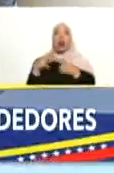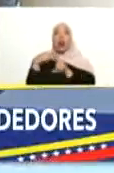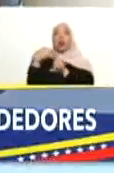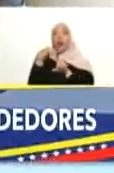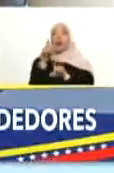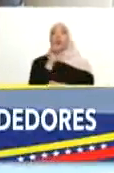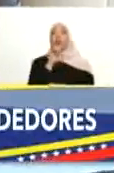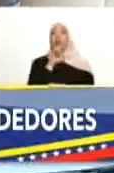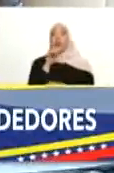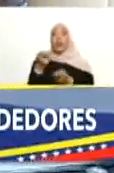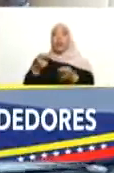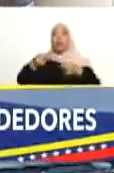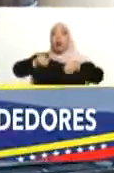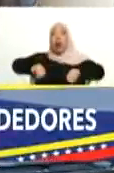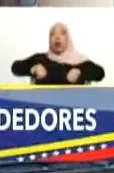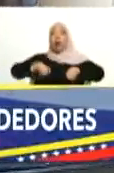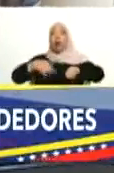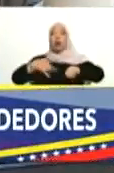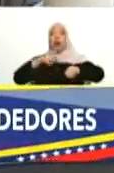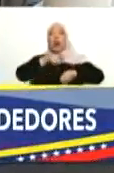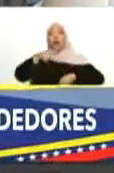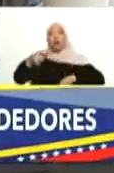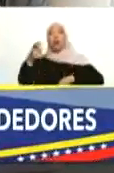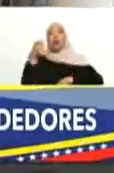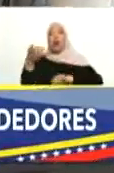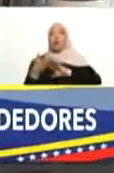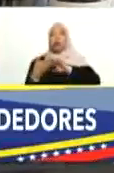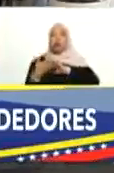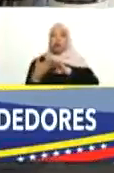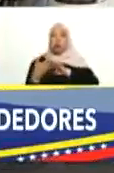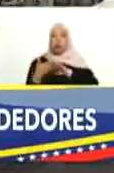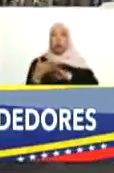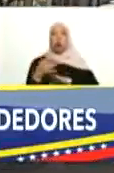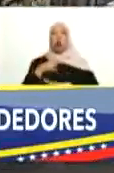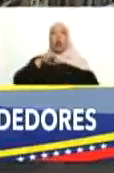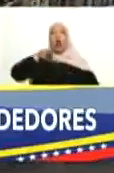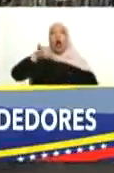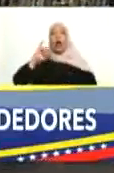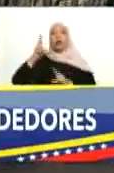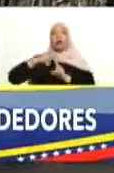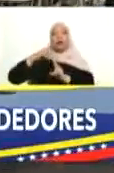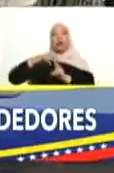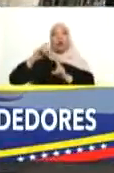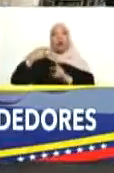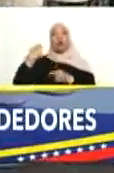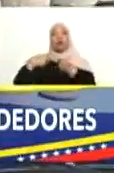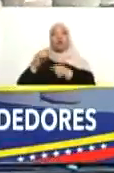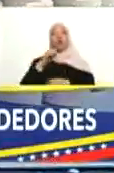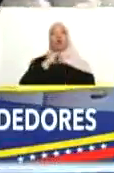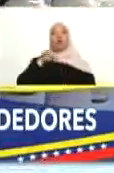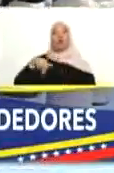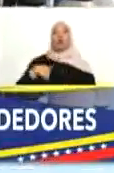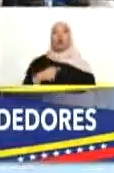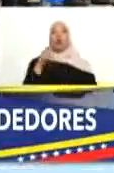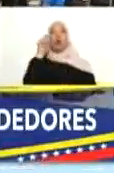que parir soluciones, hay que inventar soluciones. Y una de esas soluciones para el Táchira es el ingreso que podemos tener por